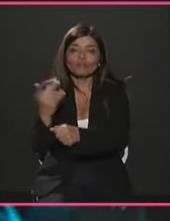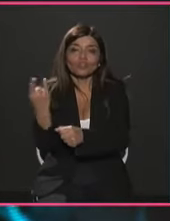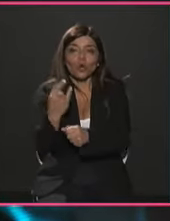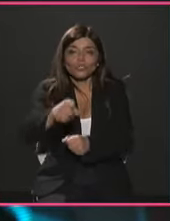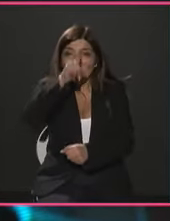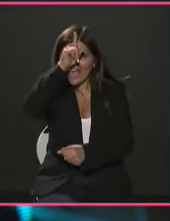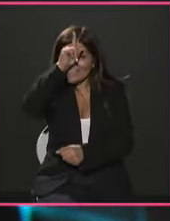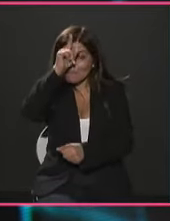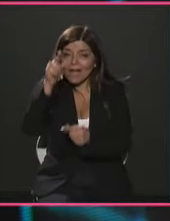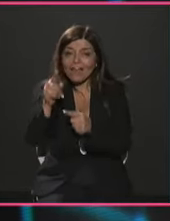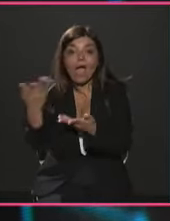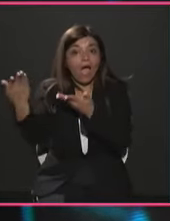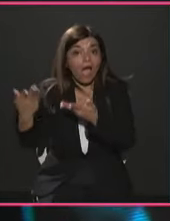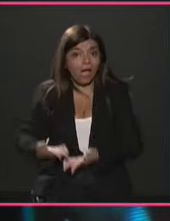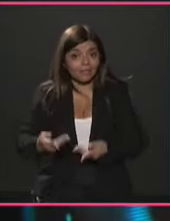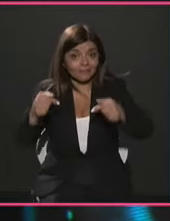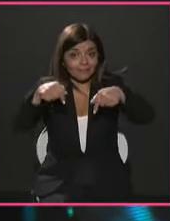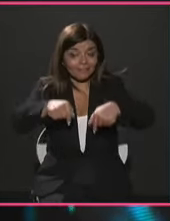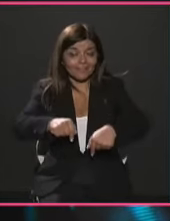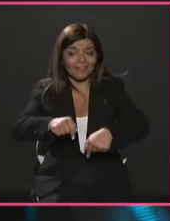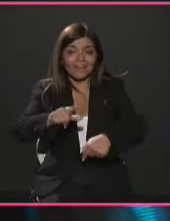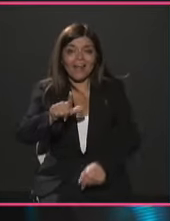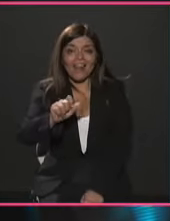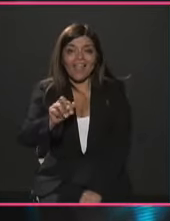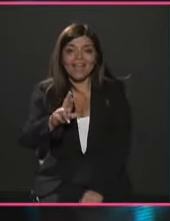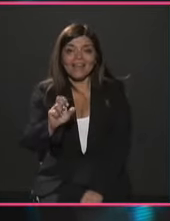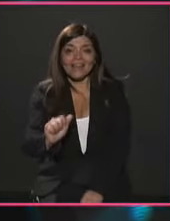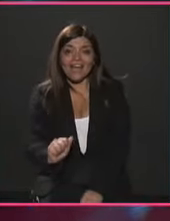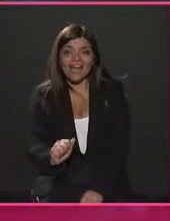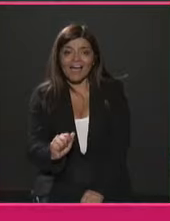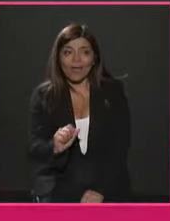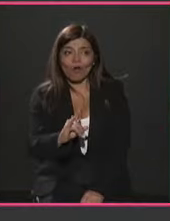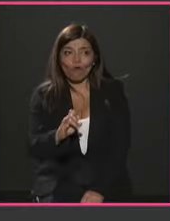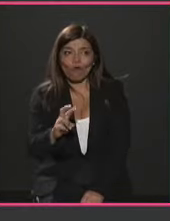docentes dejo con ustedes en este escenario a Lara